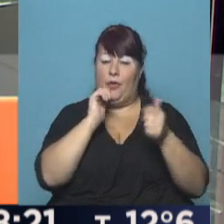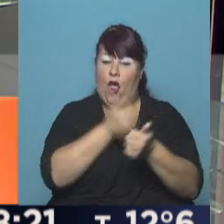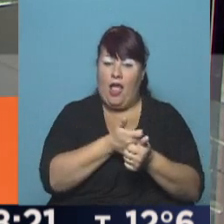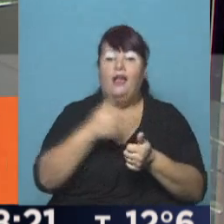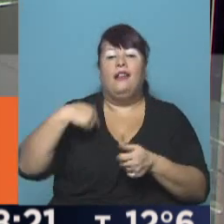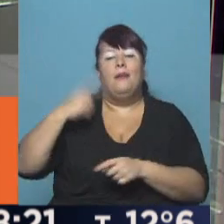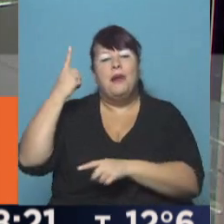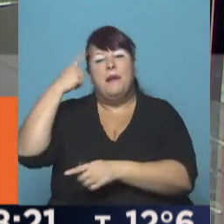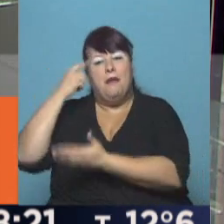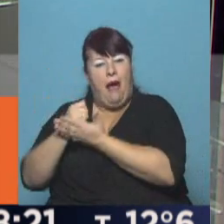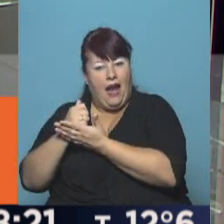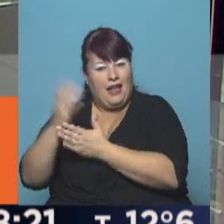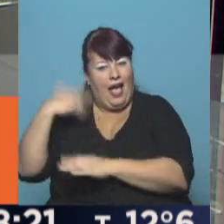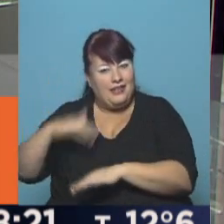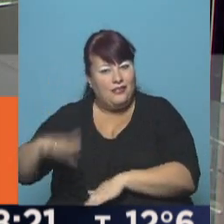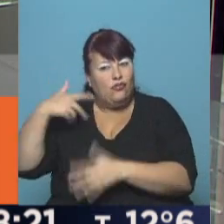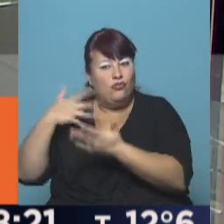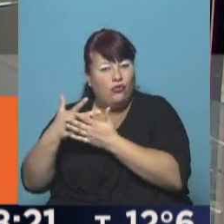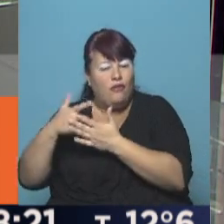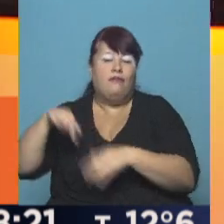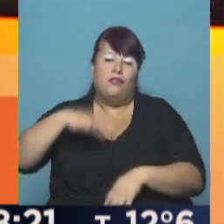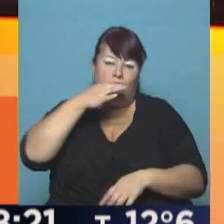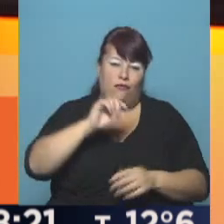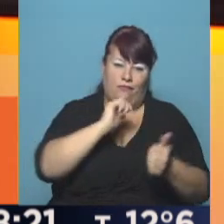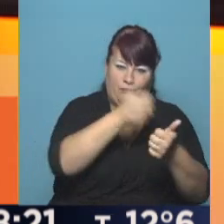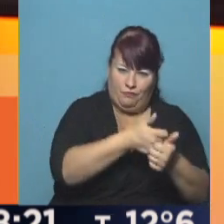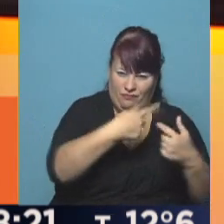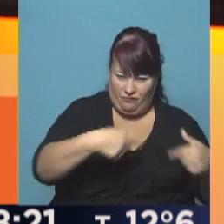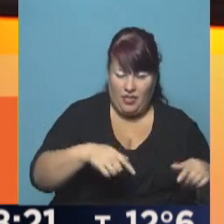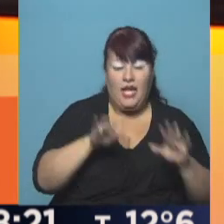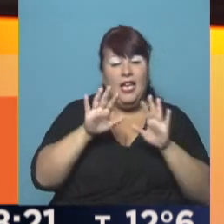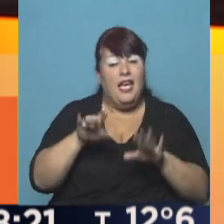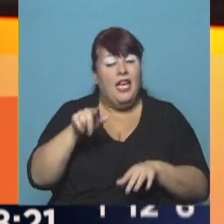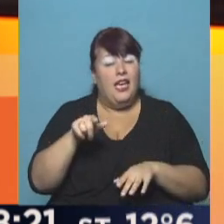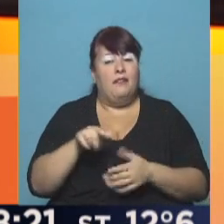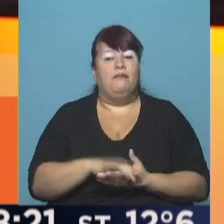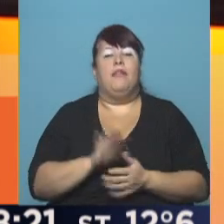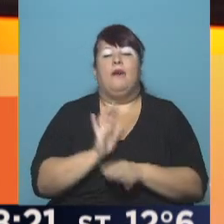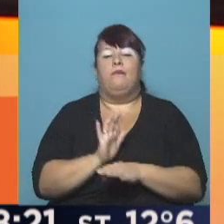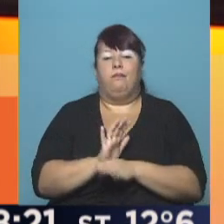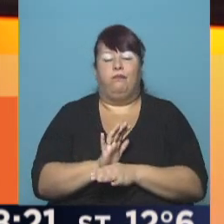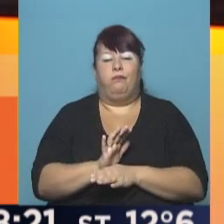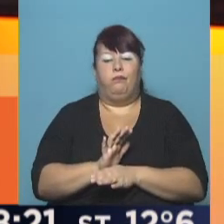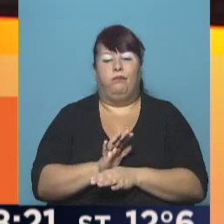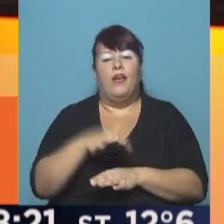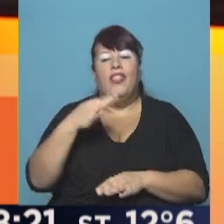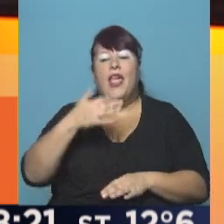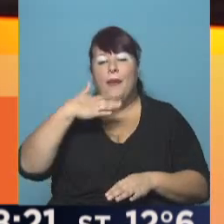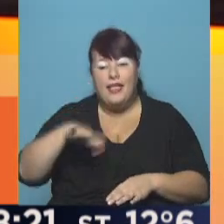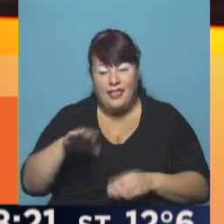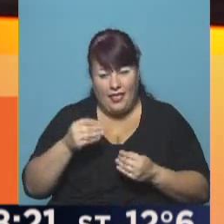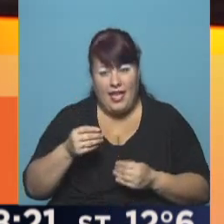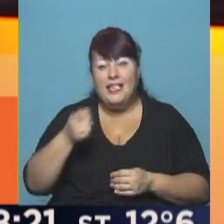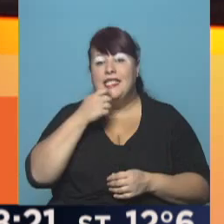sido dañadas previamente. Esto quiere decir que hay que entender